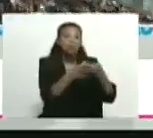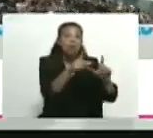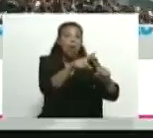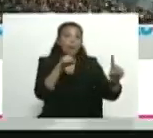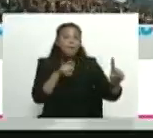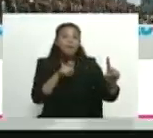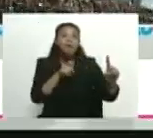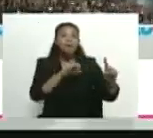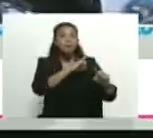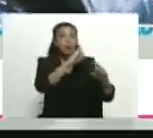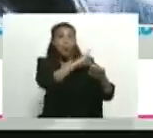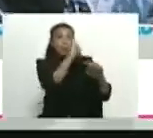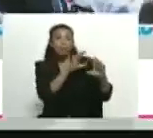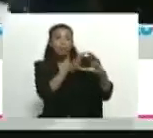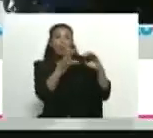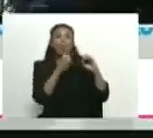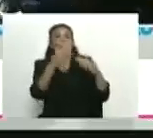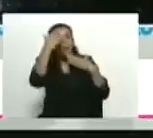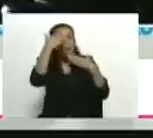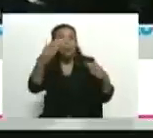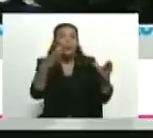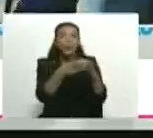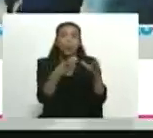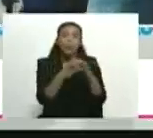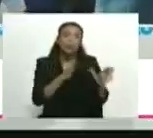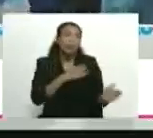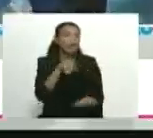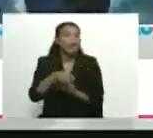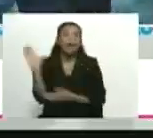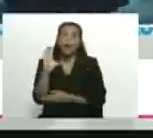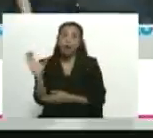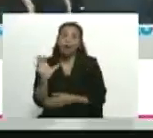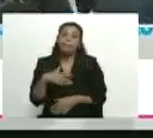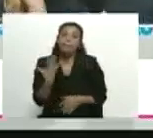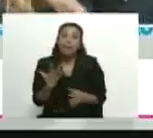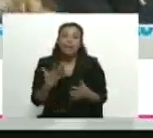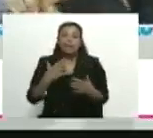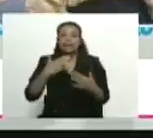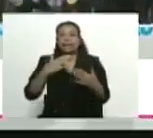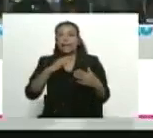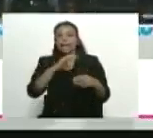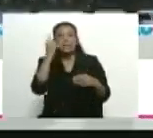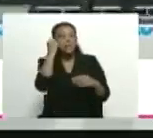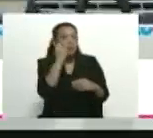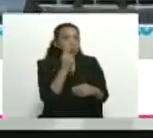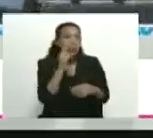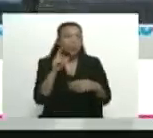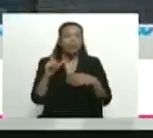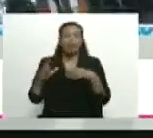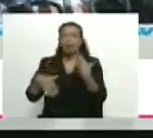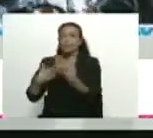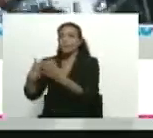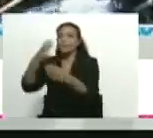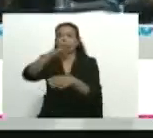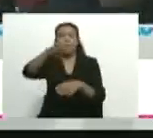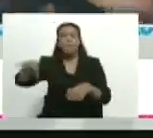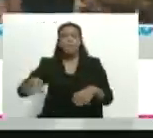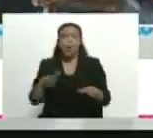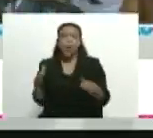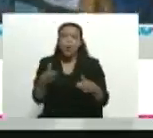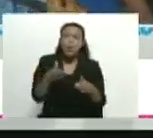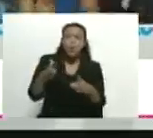al equipo del Zulia, al equipo de Omar Enrique, les mando un abrazo. No pudieron estar en Caracas, pero venían desde Sucre. Llegaron hasta Sucre por una